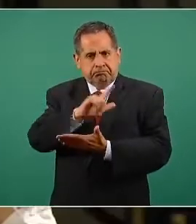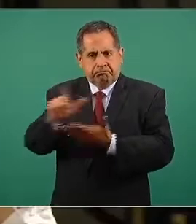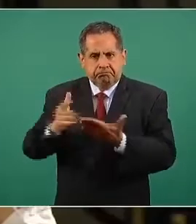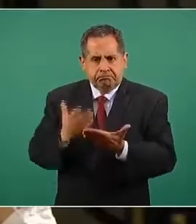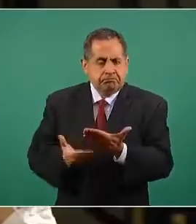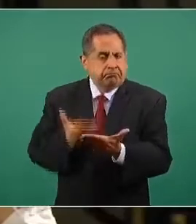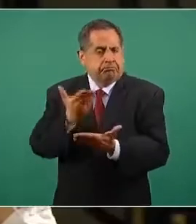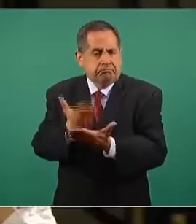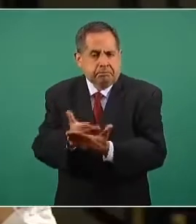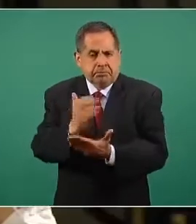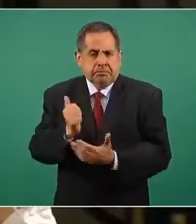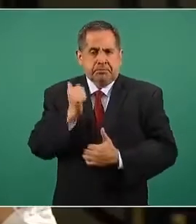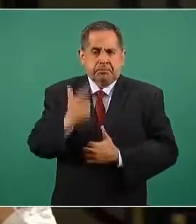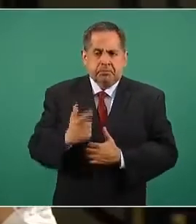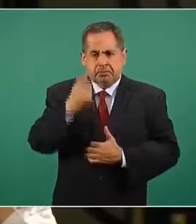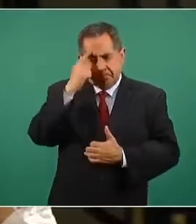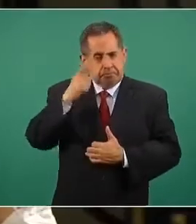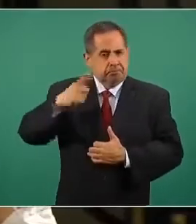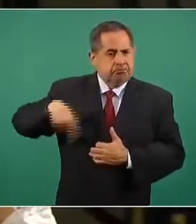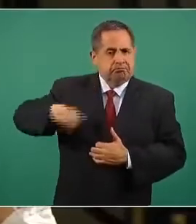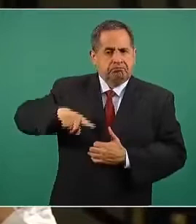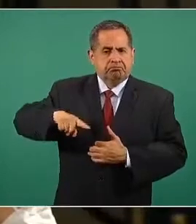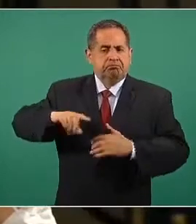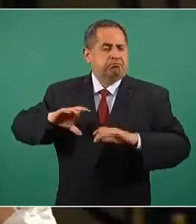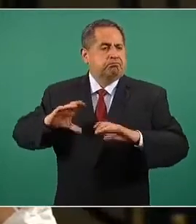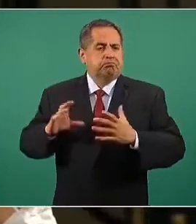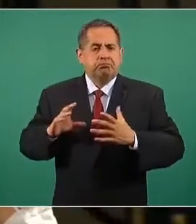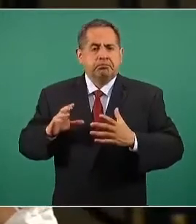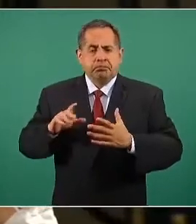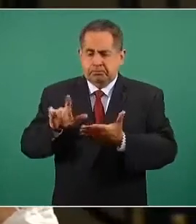algún proyecto de decreto para poder